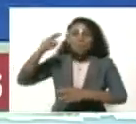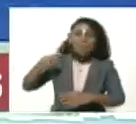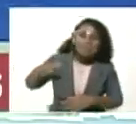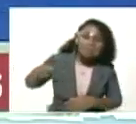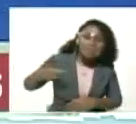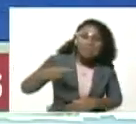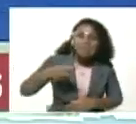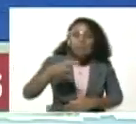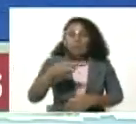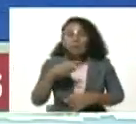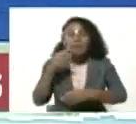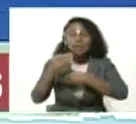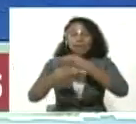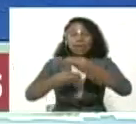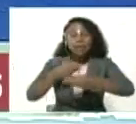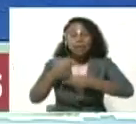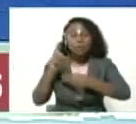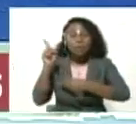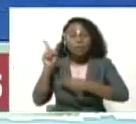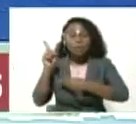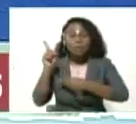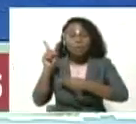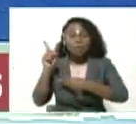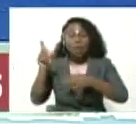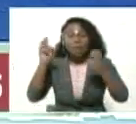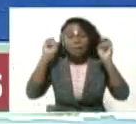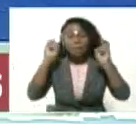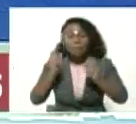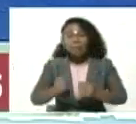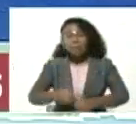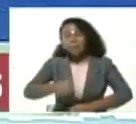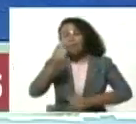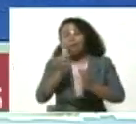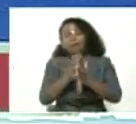y hubo el deslave más grande